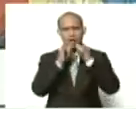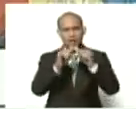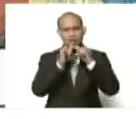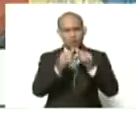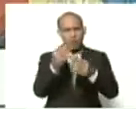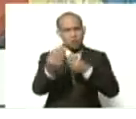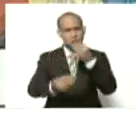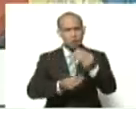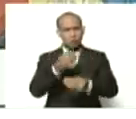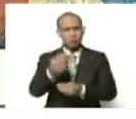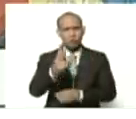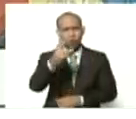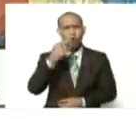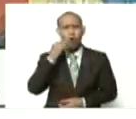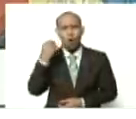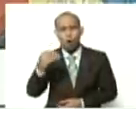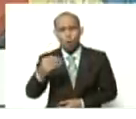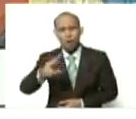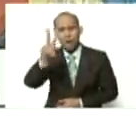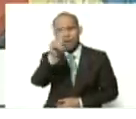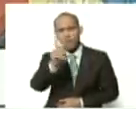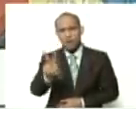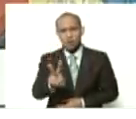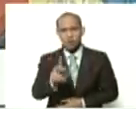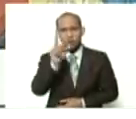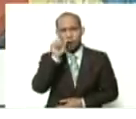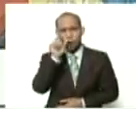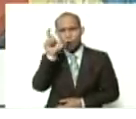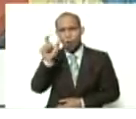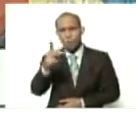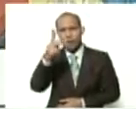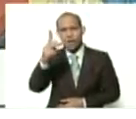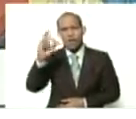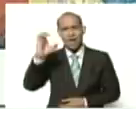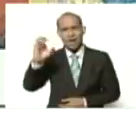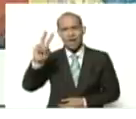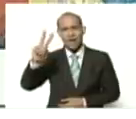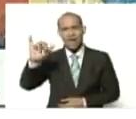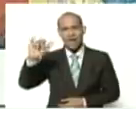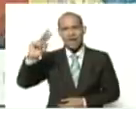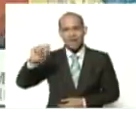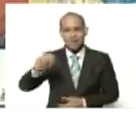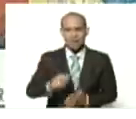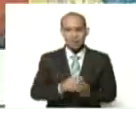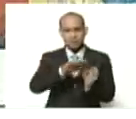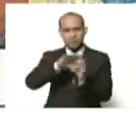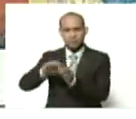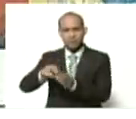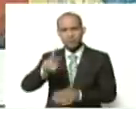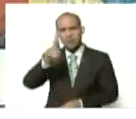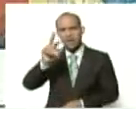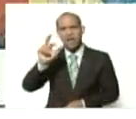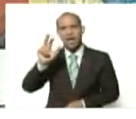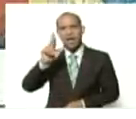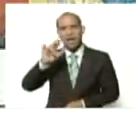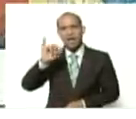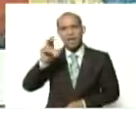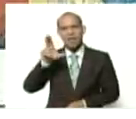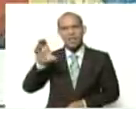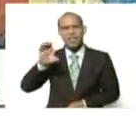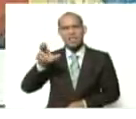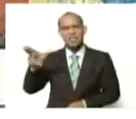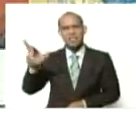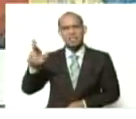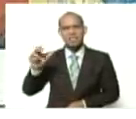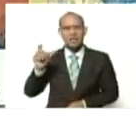por 2 jóvenes venezolanos, Kevin Magallanes y Richard Alves.